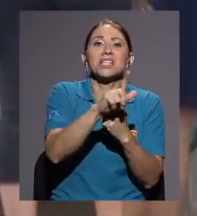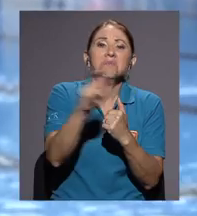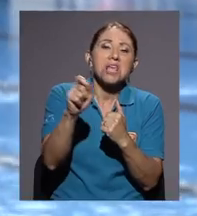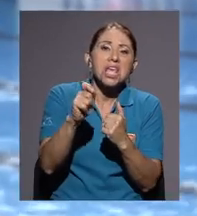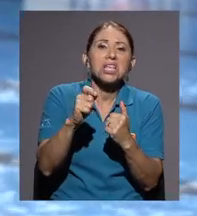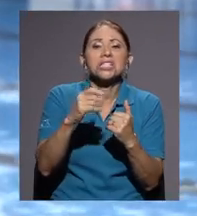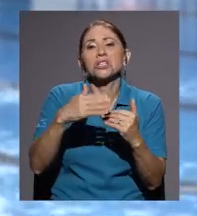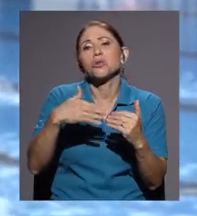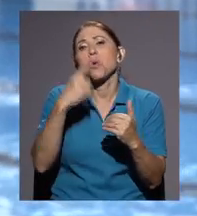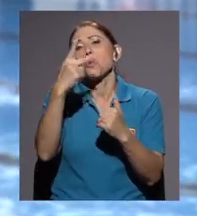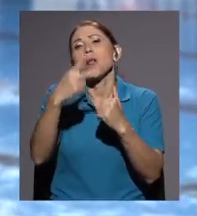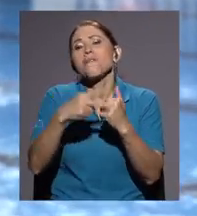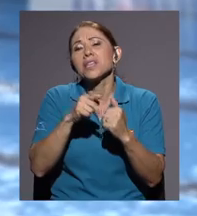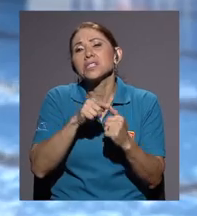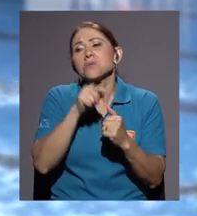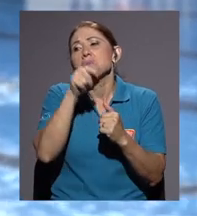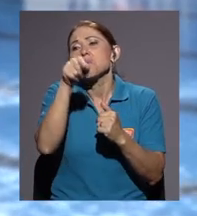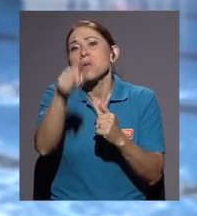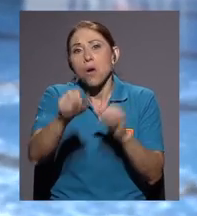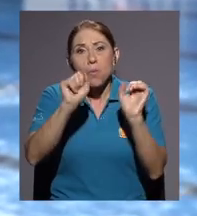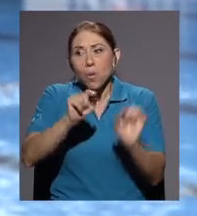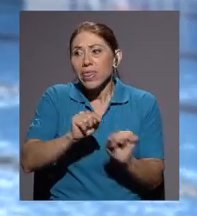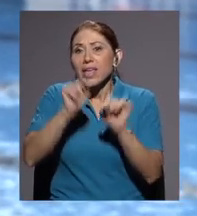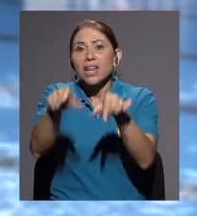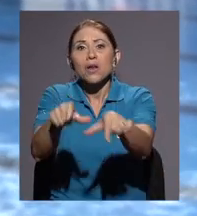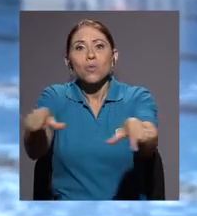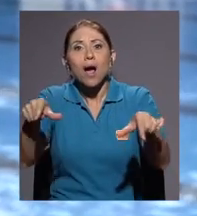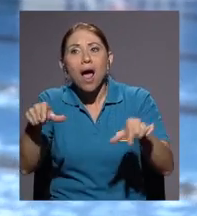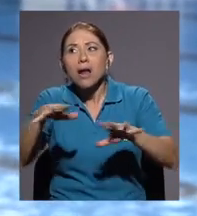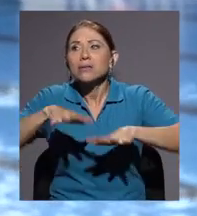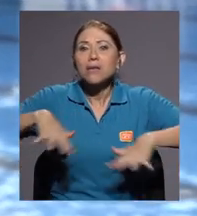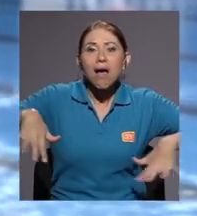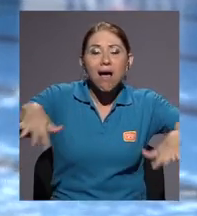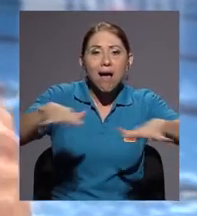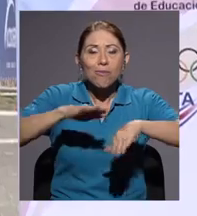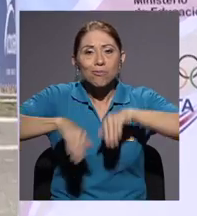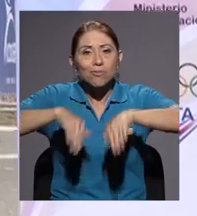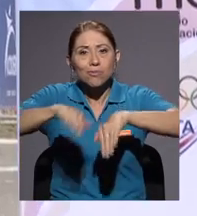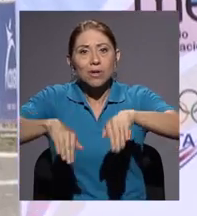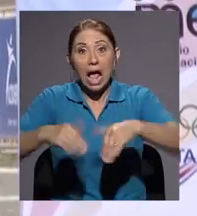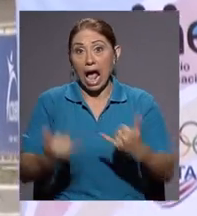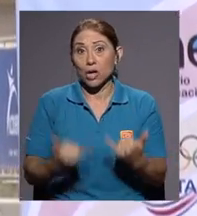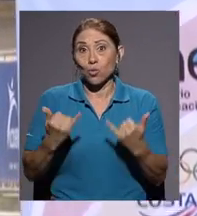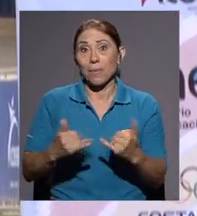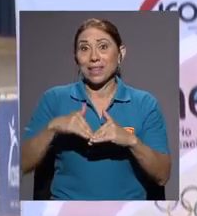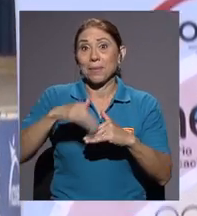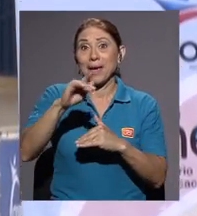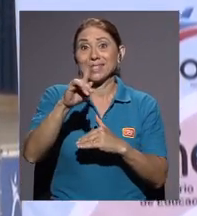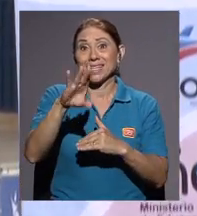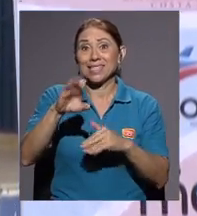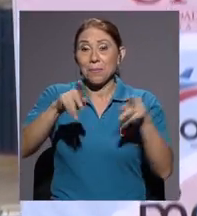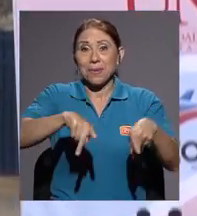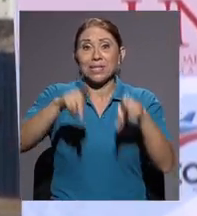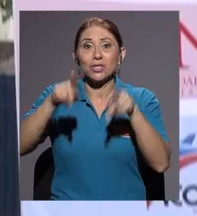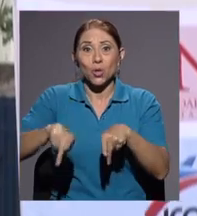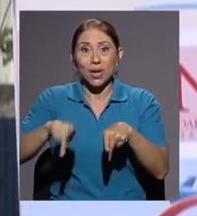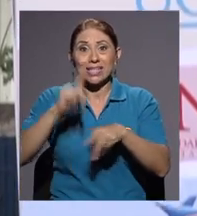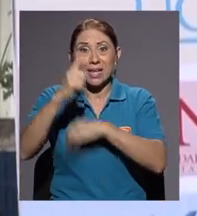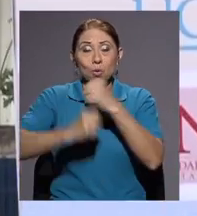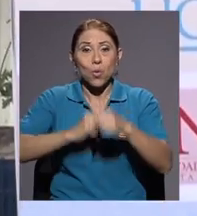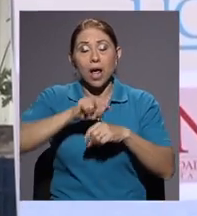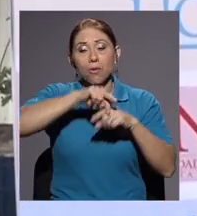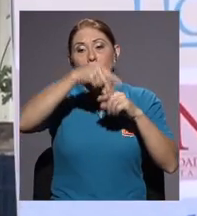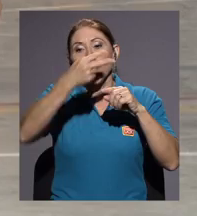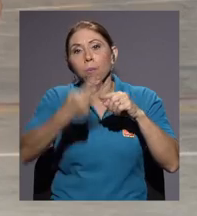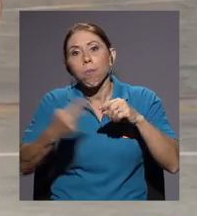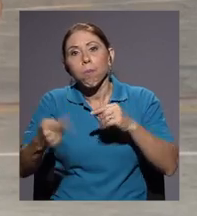pero que no sea una limitante de los espacios acuáticos para las personas. Actualmente se nos ahogan más de 100 personas al año en Costa Rica. El